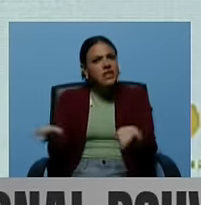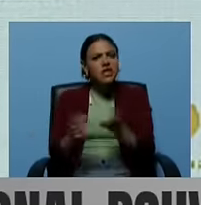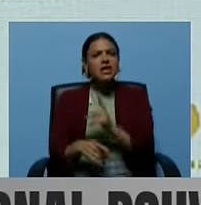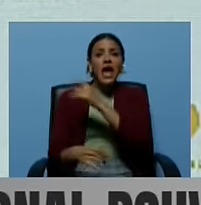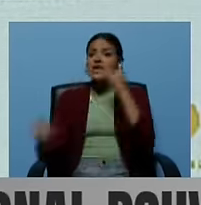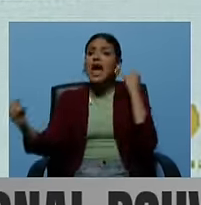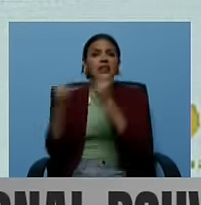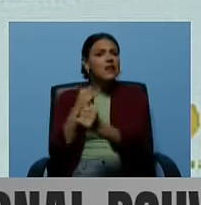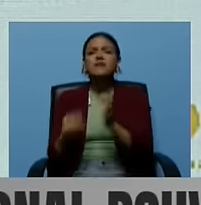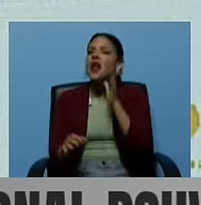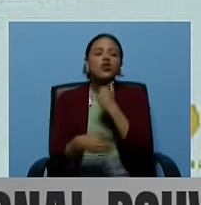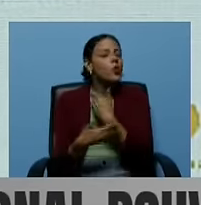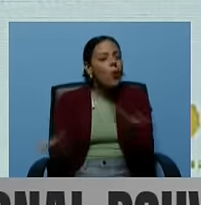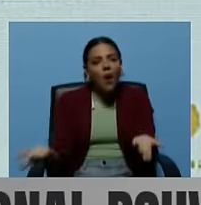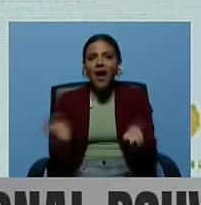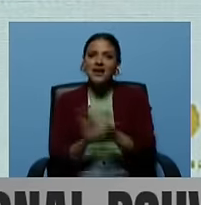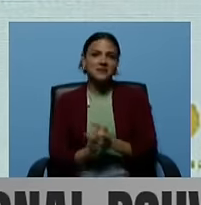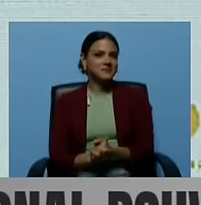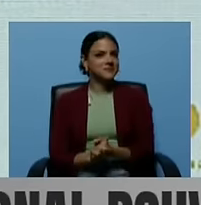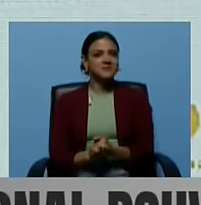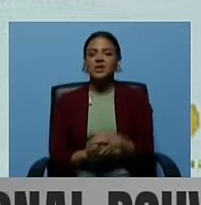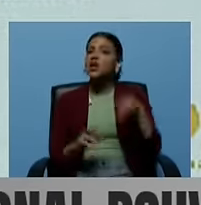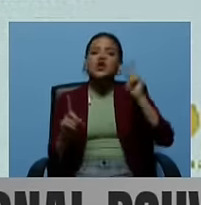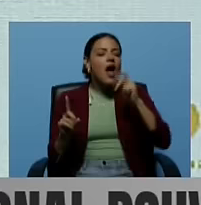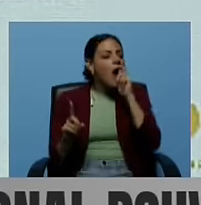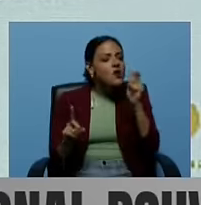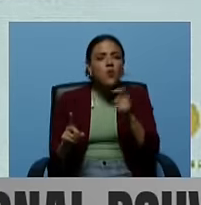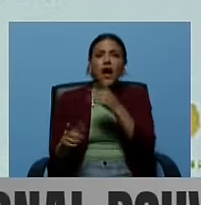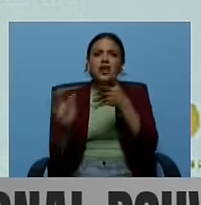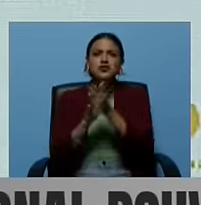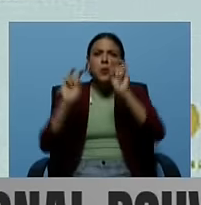nunca ha existido. Nunca.